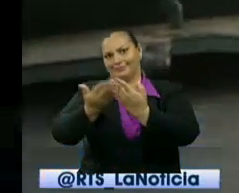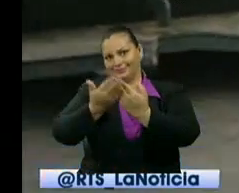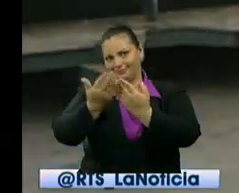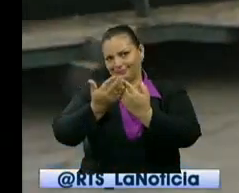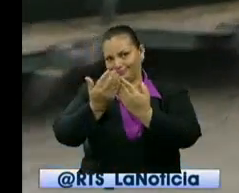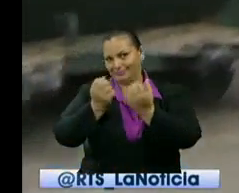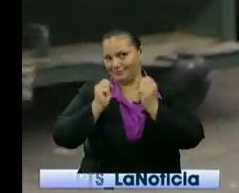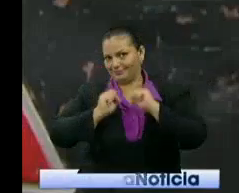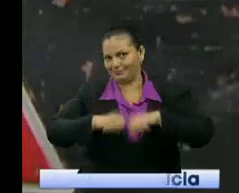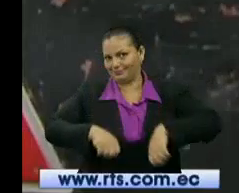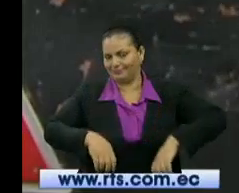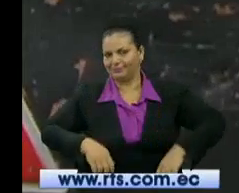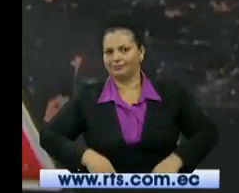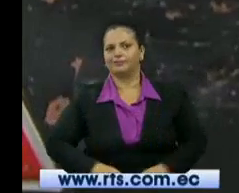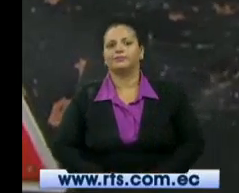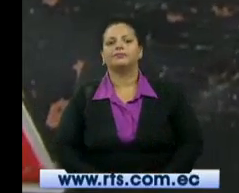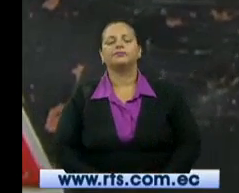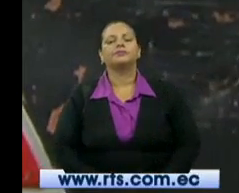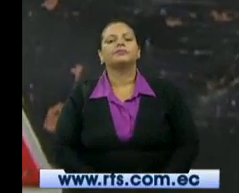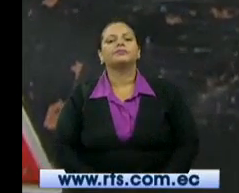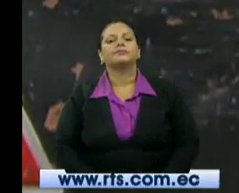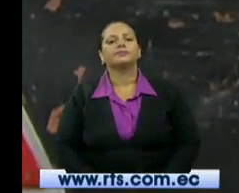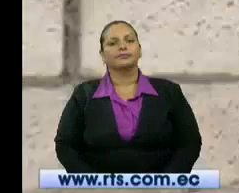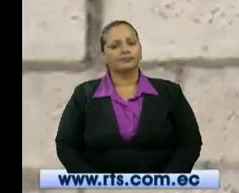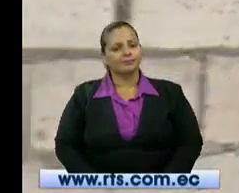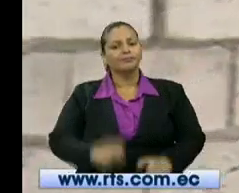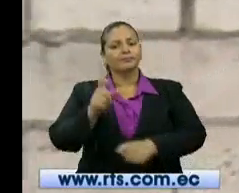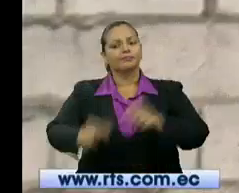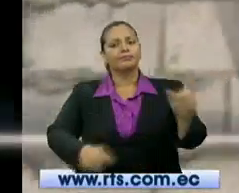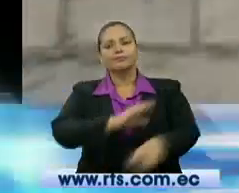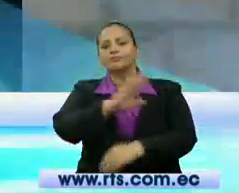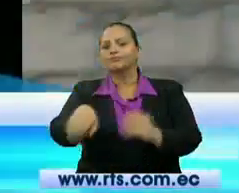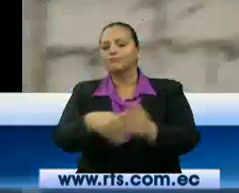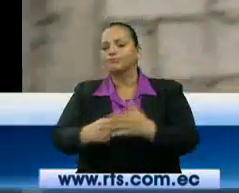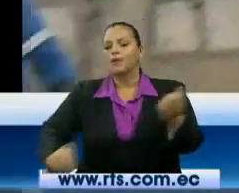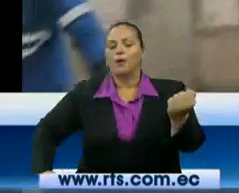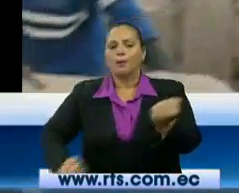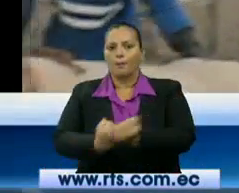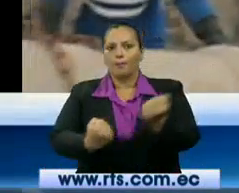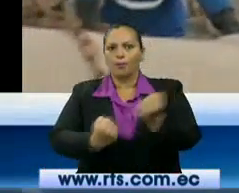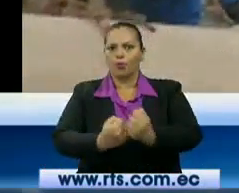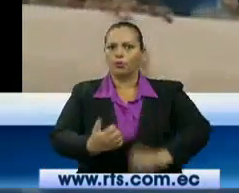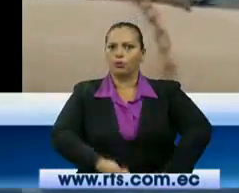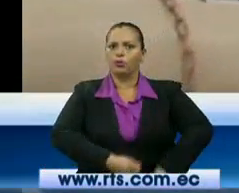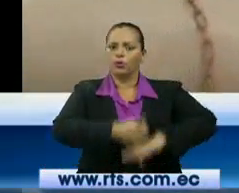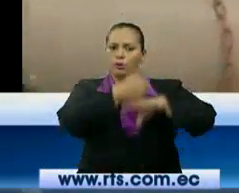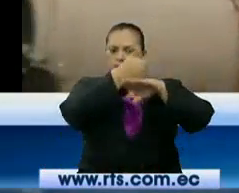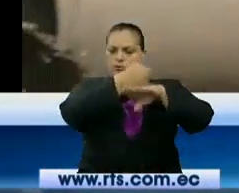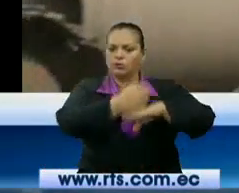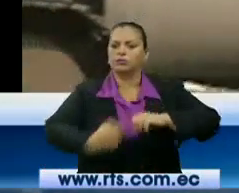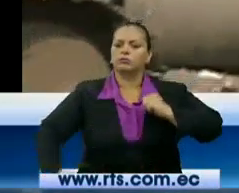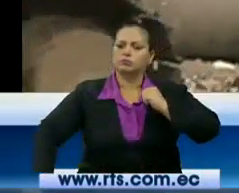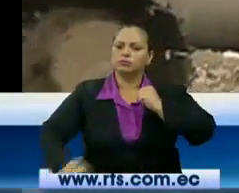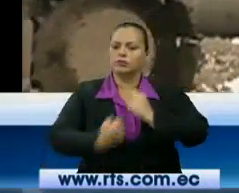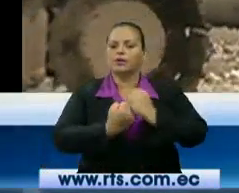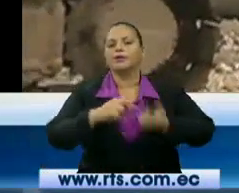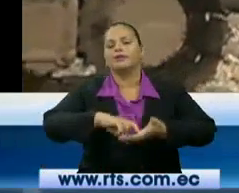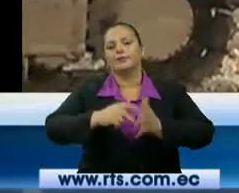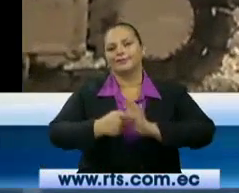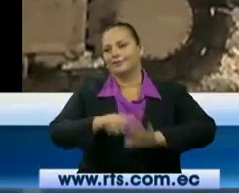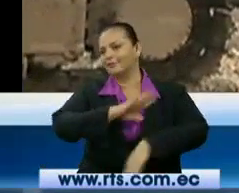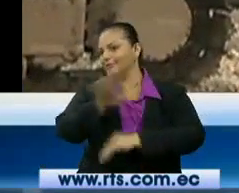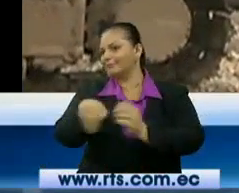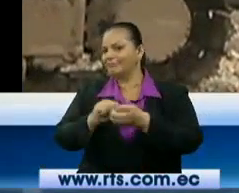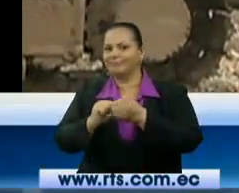así, con la colaboración de los ciudadanos y el trabajo de los organismos competentes, se puede enfrentar de mejor manera los